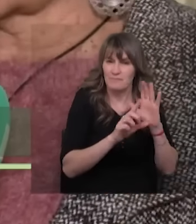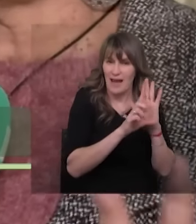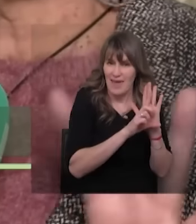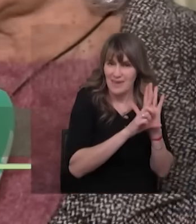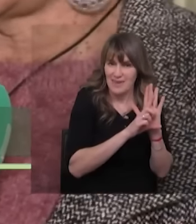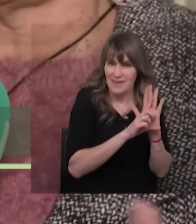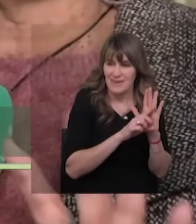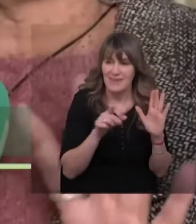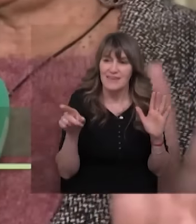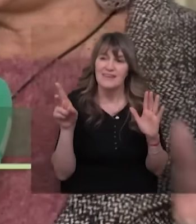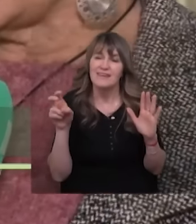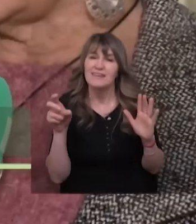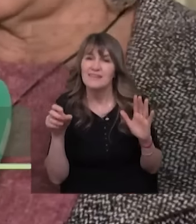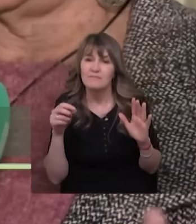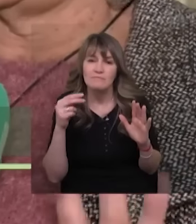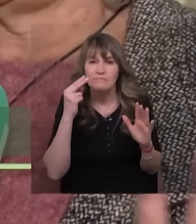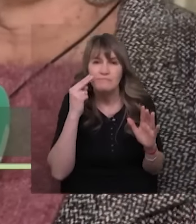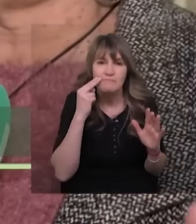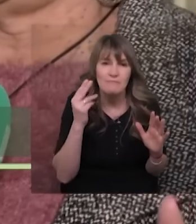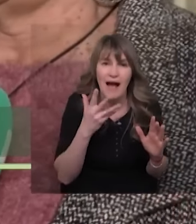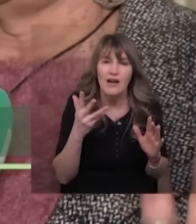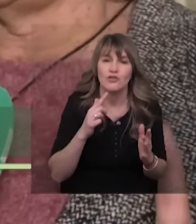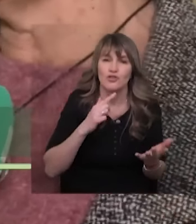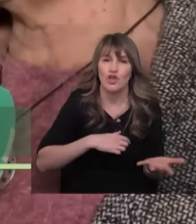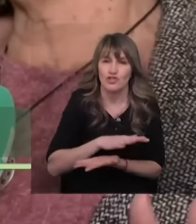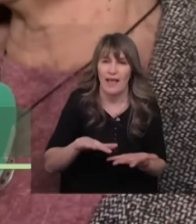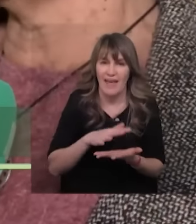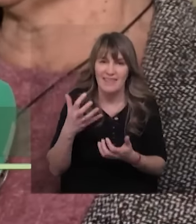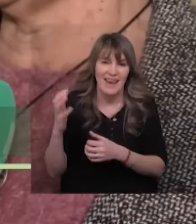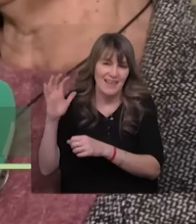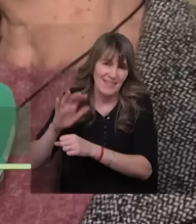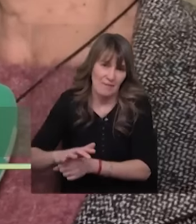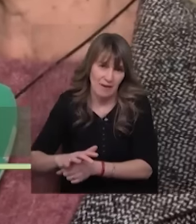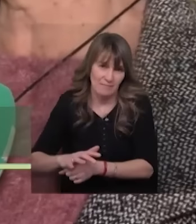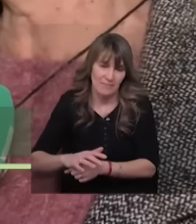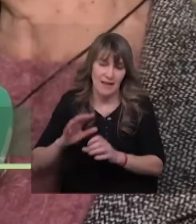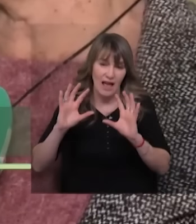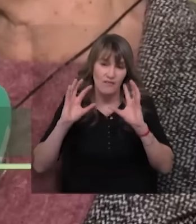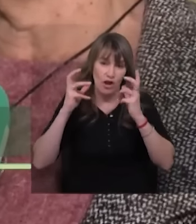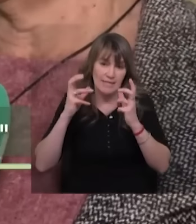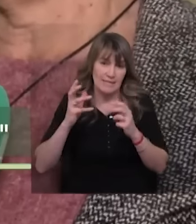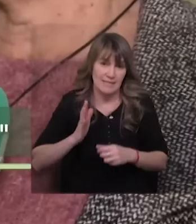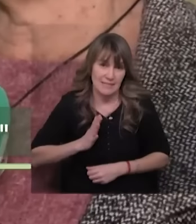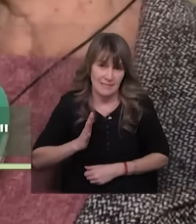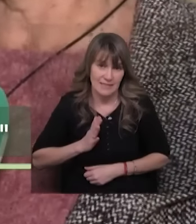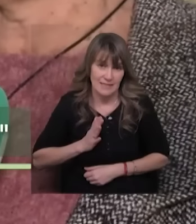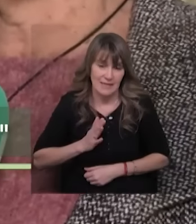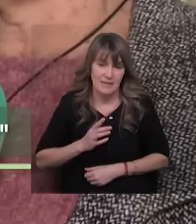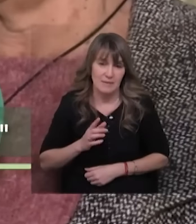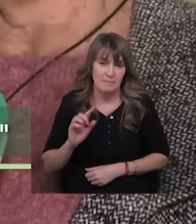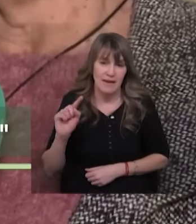borrar como tema como problemática de esta sociedad la violencia hacia las mujeres tengan como este